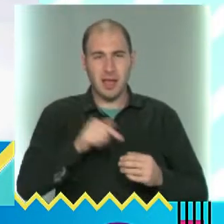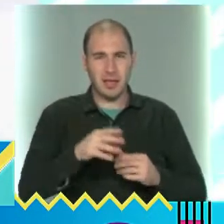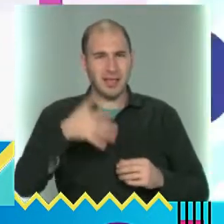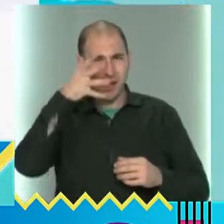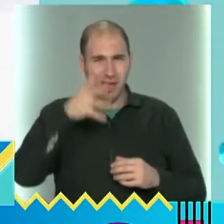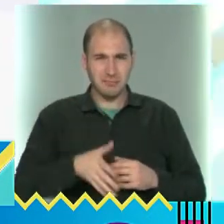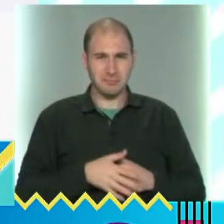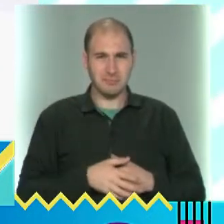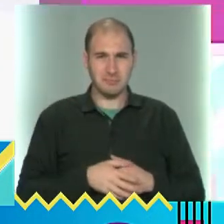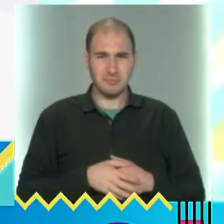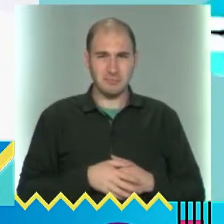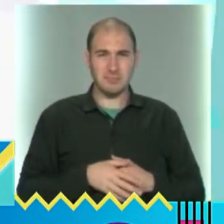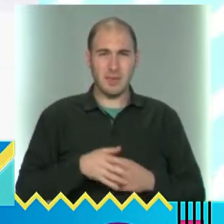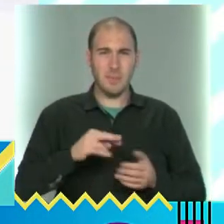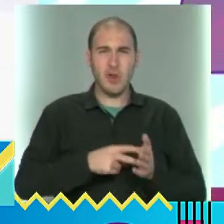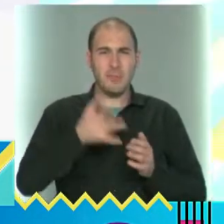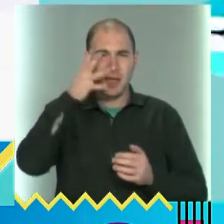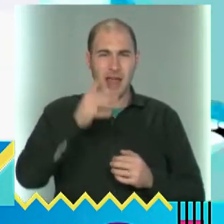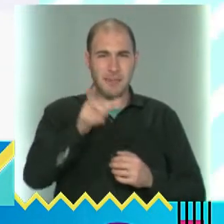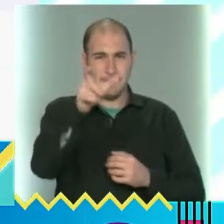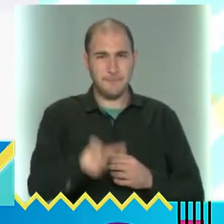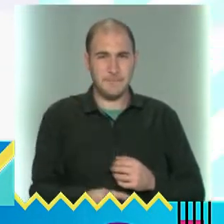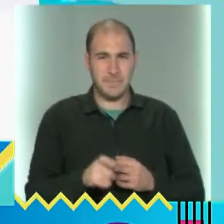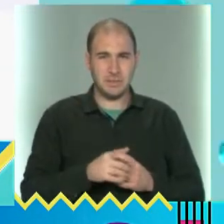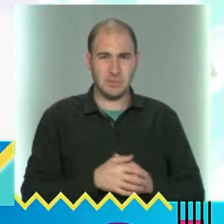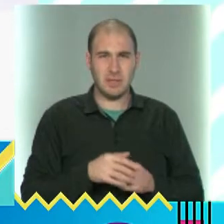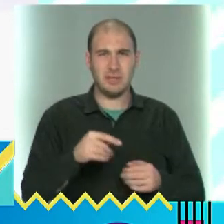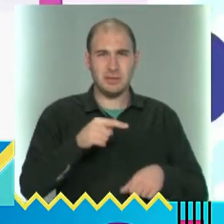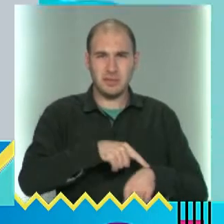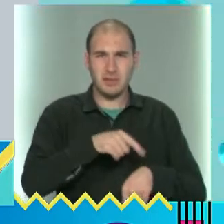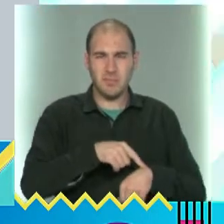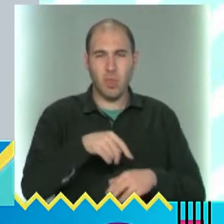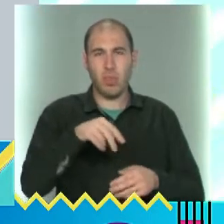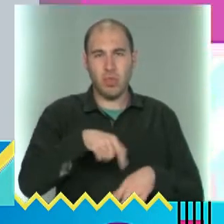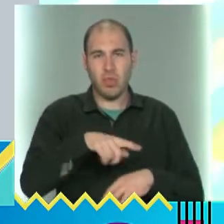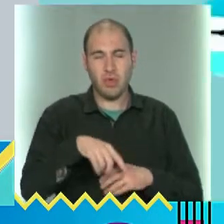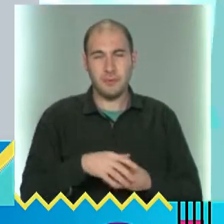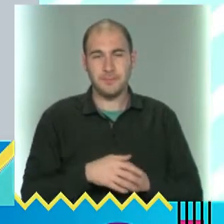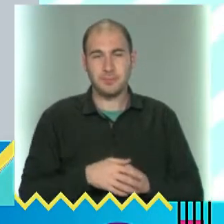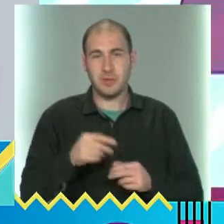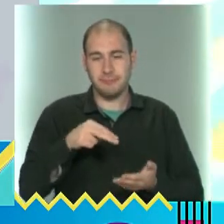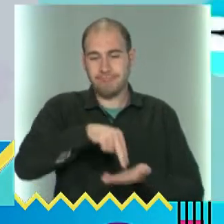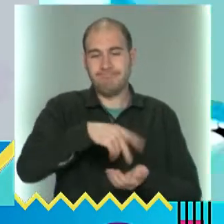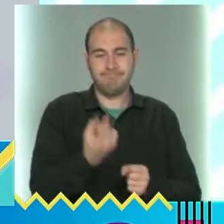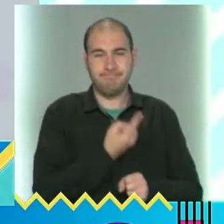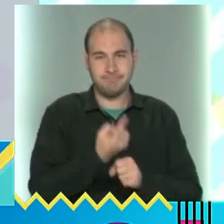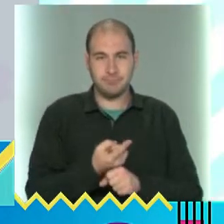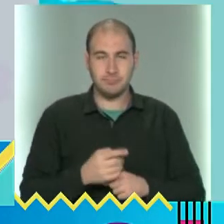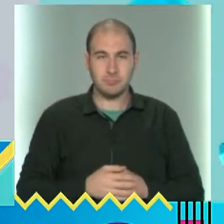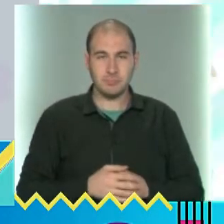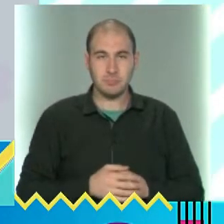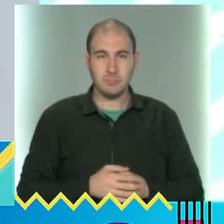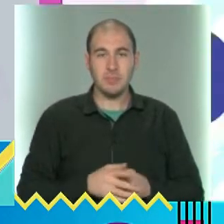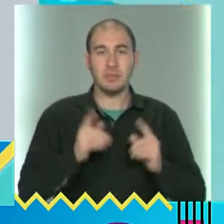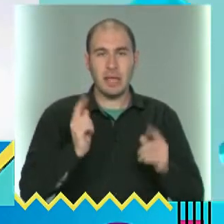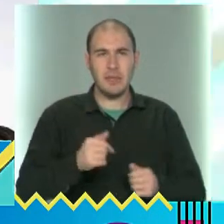serios, bastante graves para una persona que permanece mucho tiempo y de no poderse levantar de su asiento. Aparte